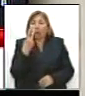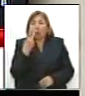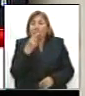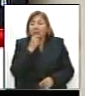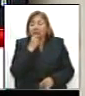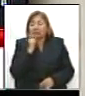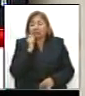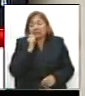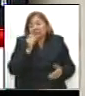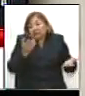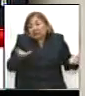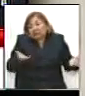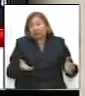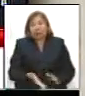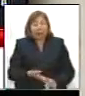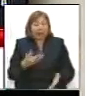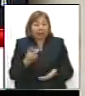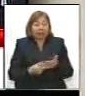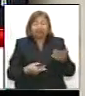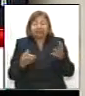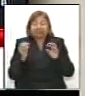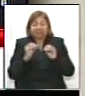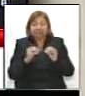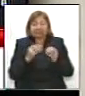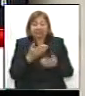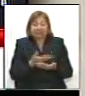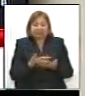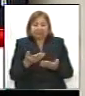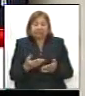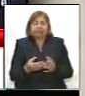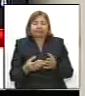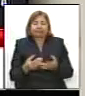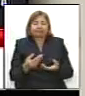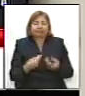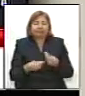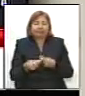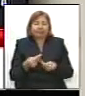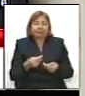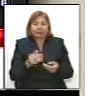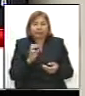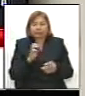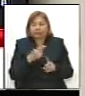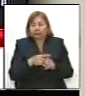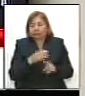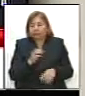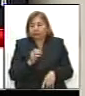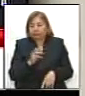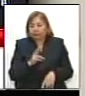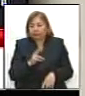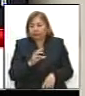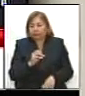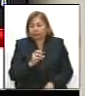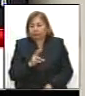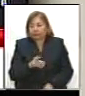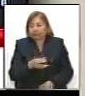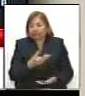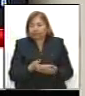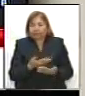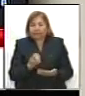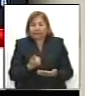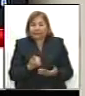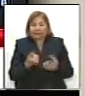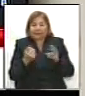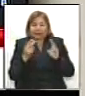abstenciones. El texto sustitutorio contenido en el dictamen de la Comisión de Comercio Exterior. Antes se vio el